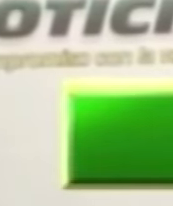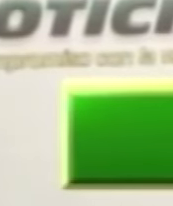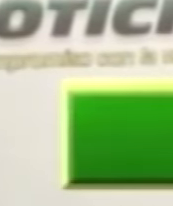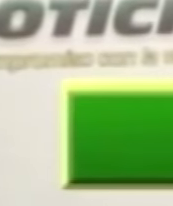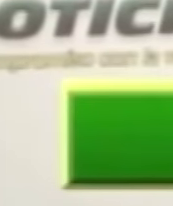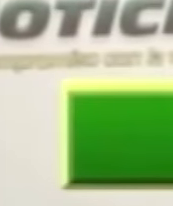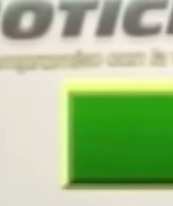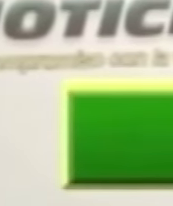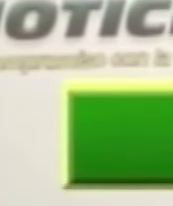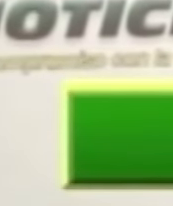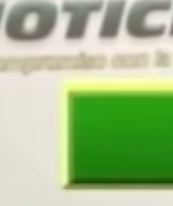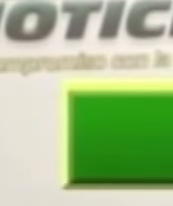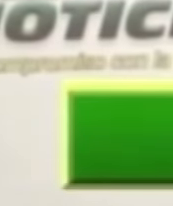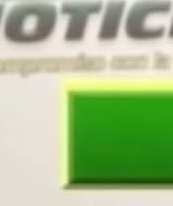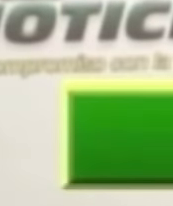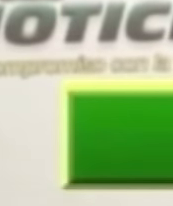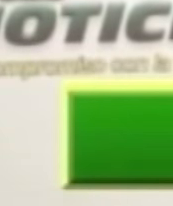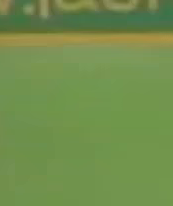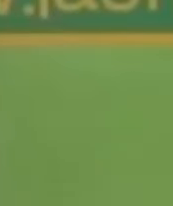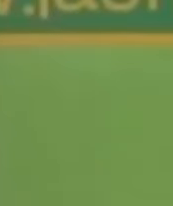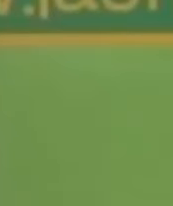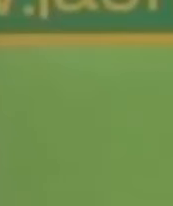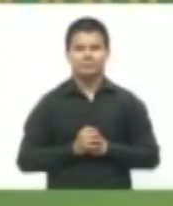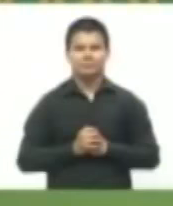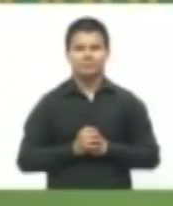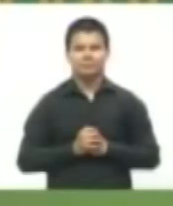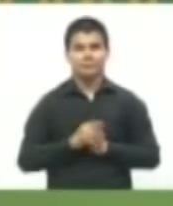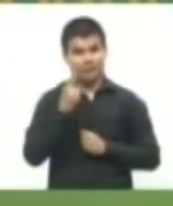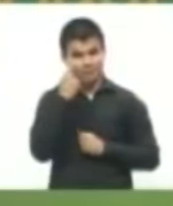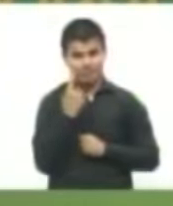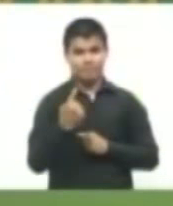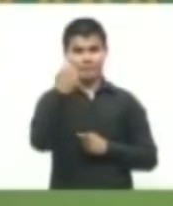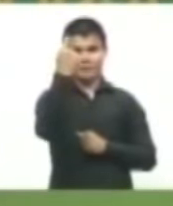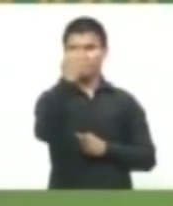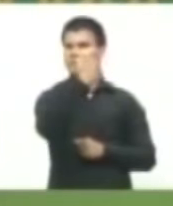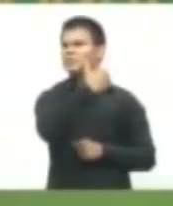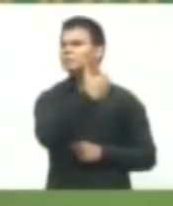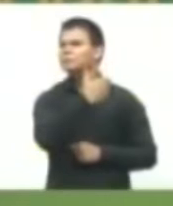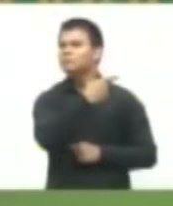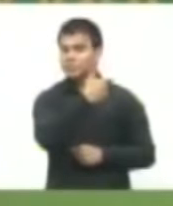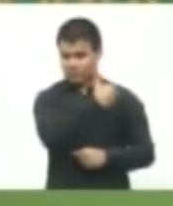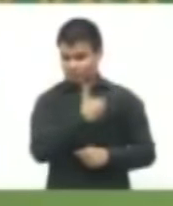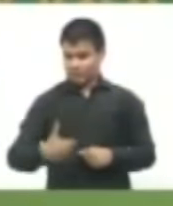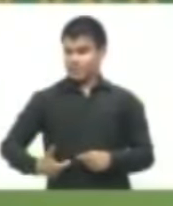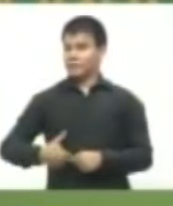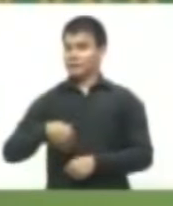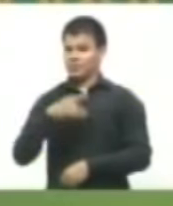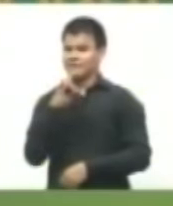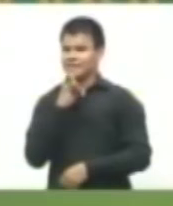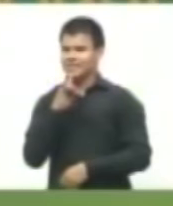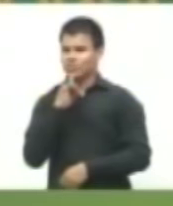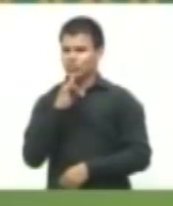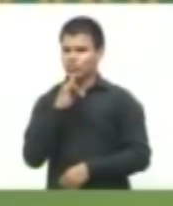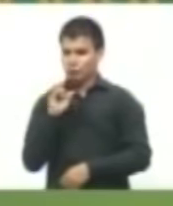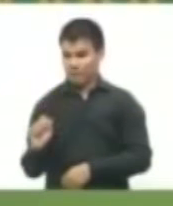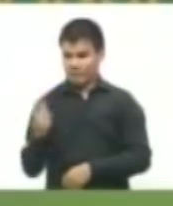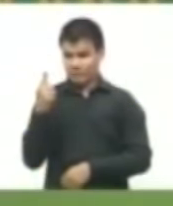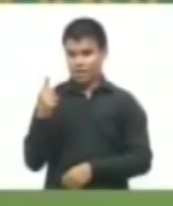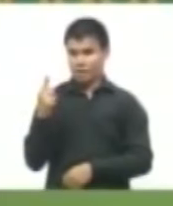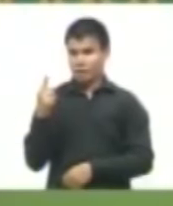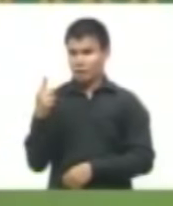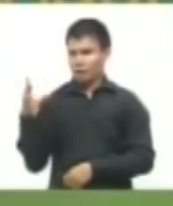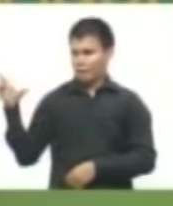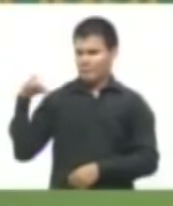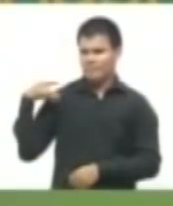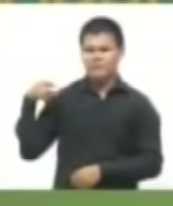te acuerdas, no te acuerdas ya de mí. La primera dama de Estados Unidos, Melania Trump, demandó a un portal de noticias